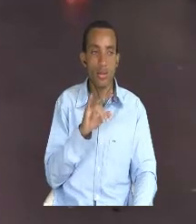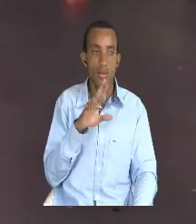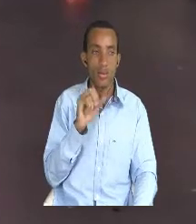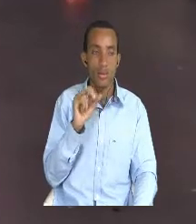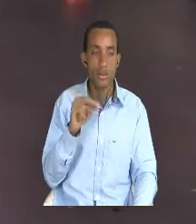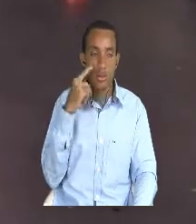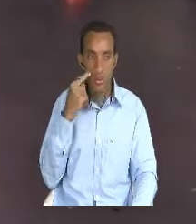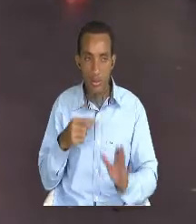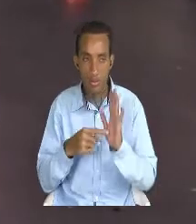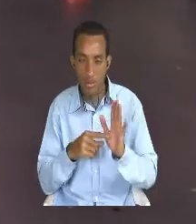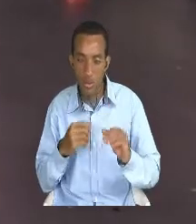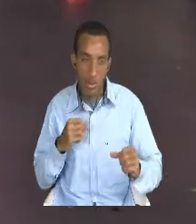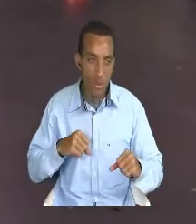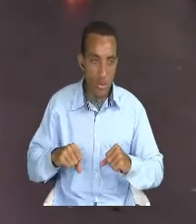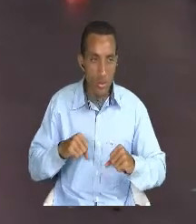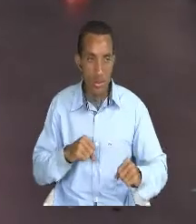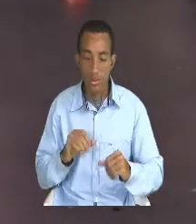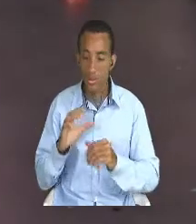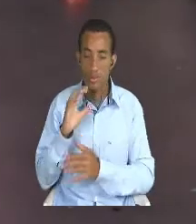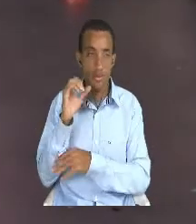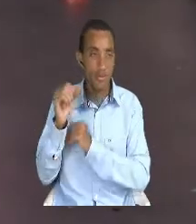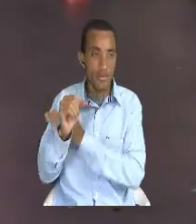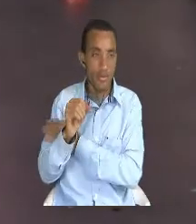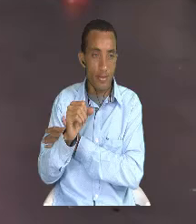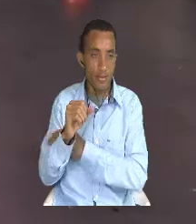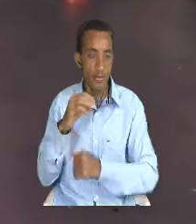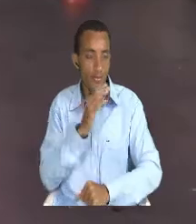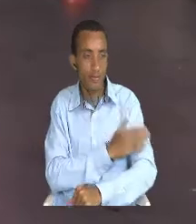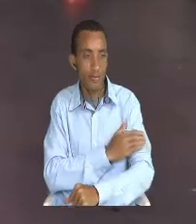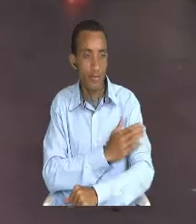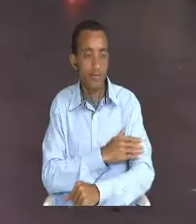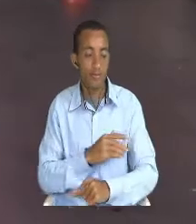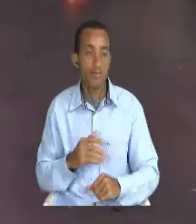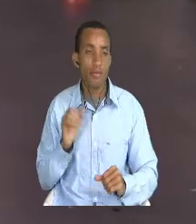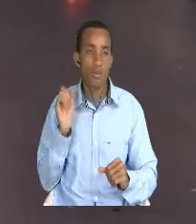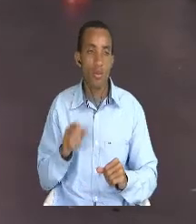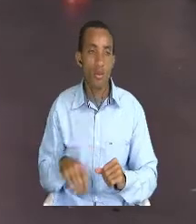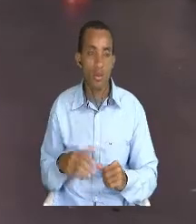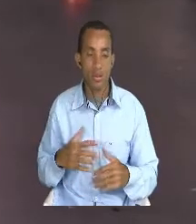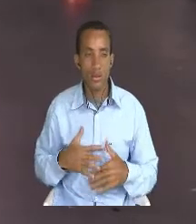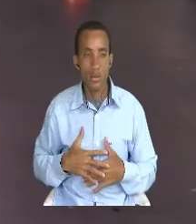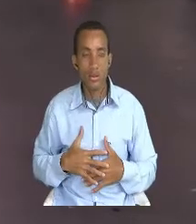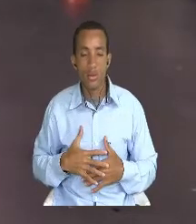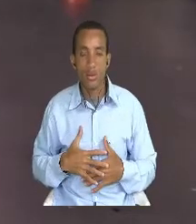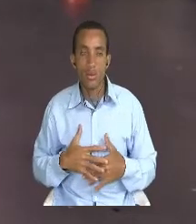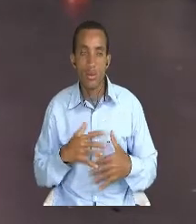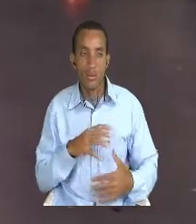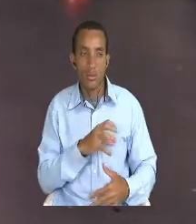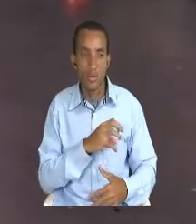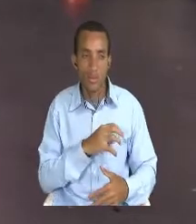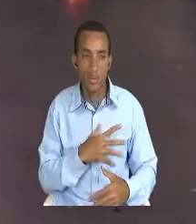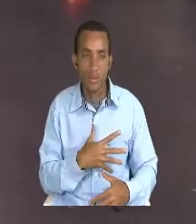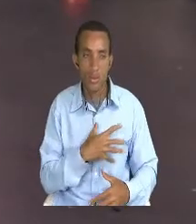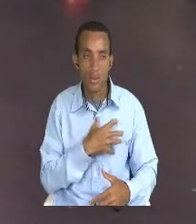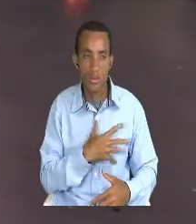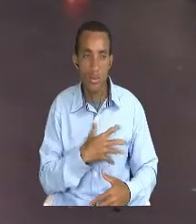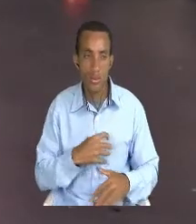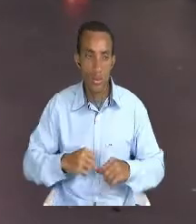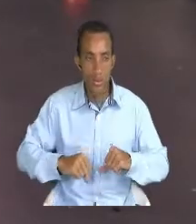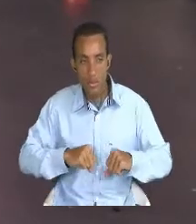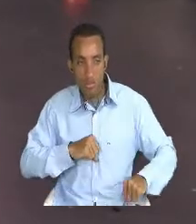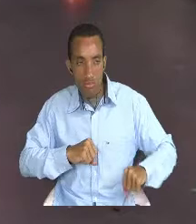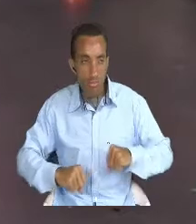ayudar a generar un poco más de fuerza en sus brazos, que van a empezar a mejorar un poco su zona cardiovascular, que se van a sentir un poco más activos, que se van a sentir